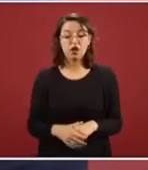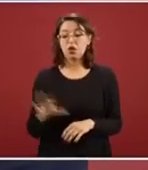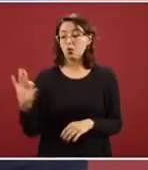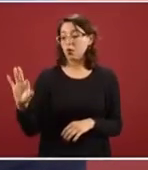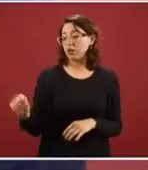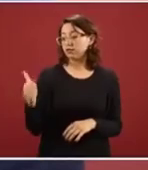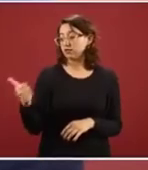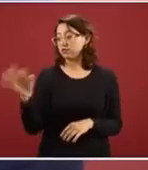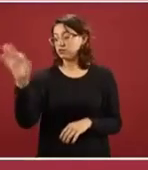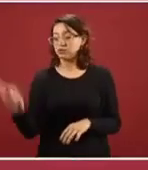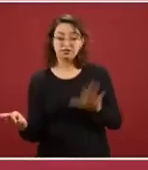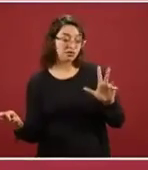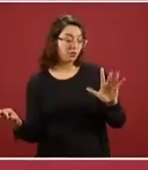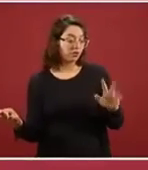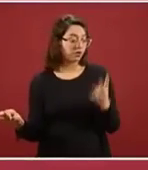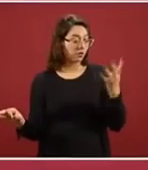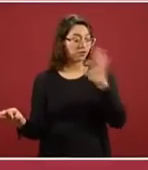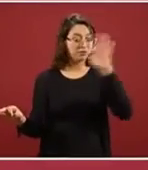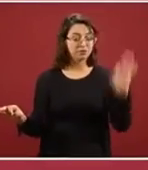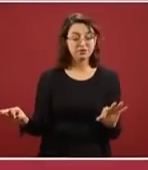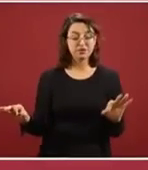54% Comisión Federal de Electricidad.